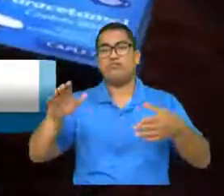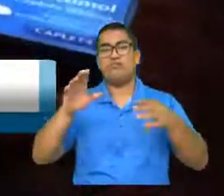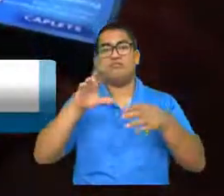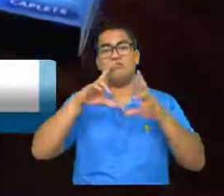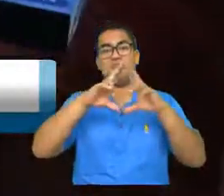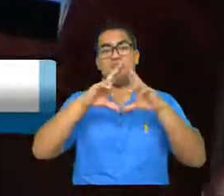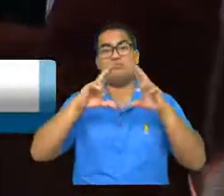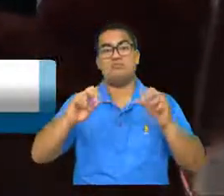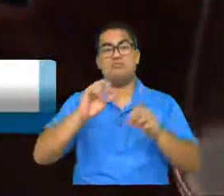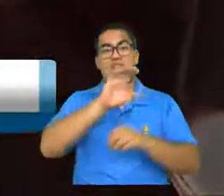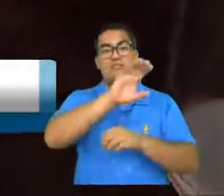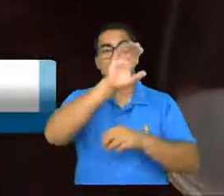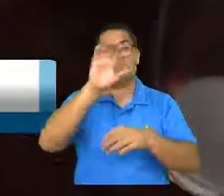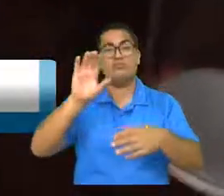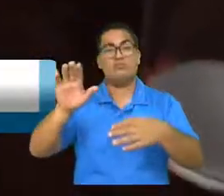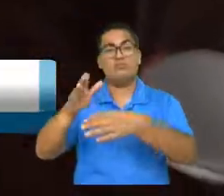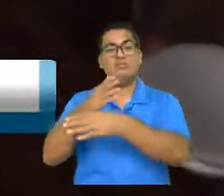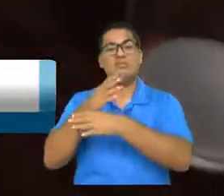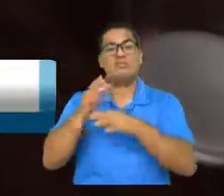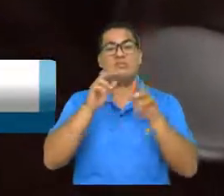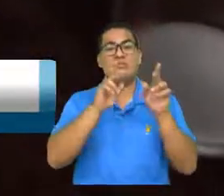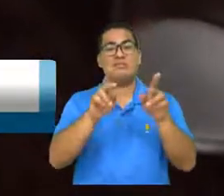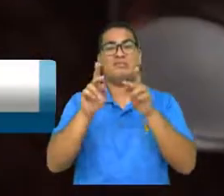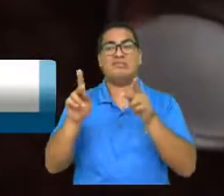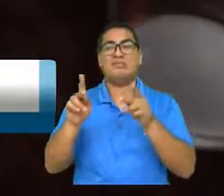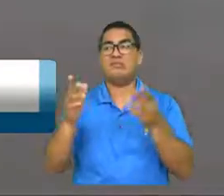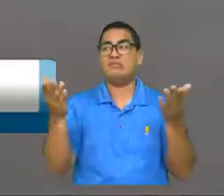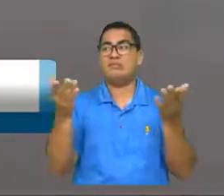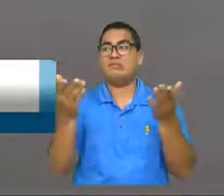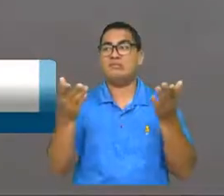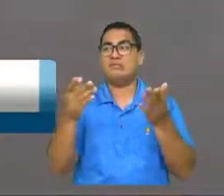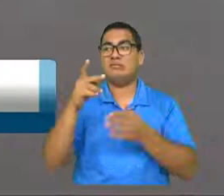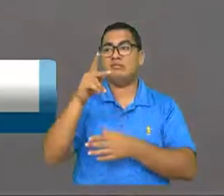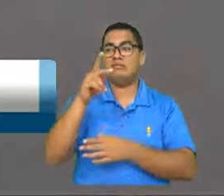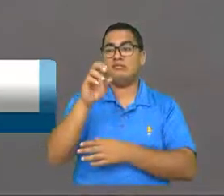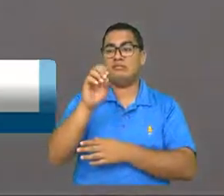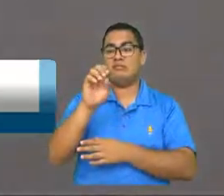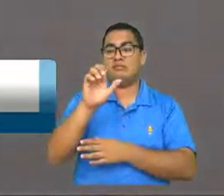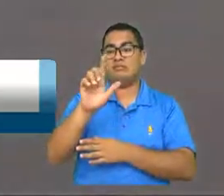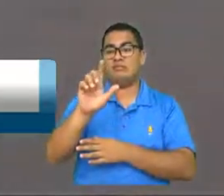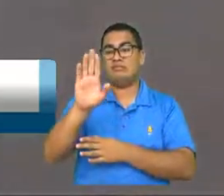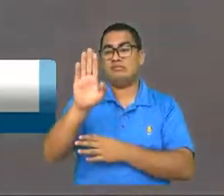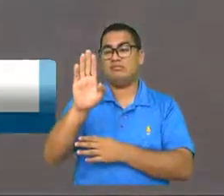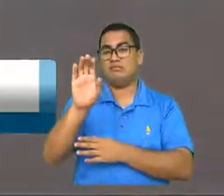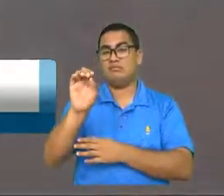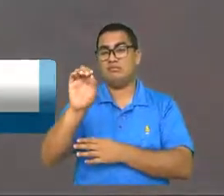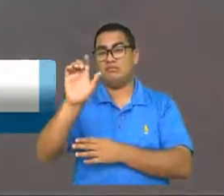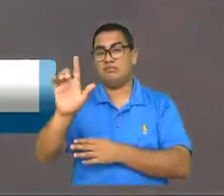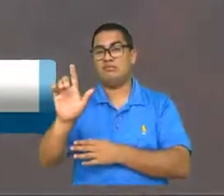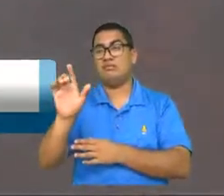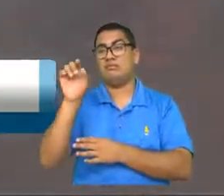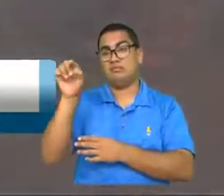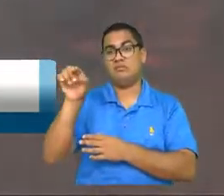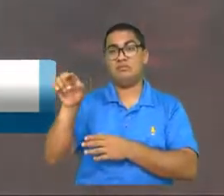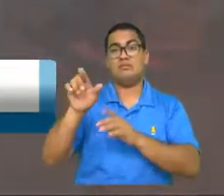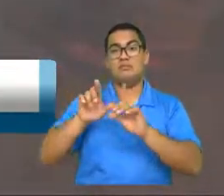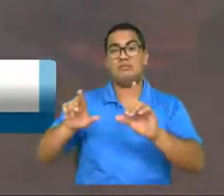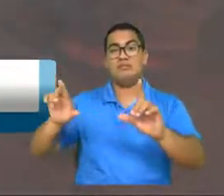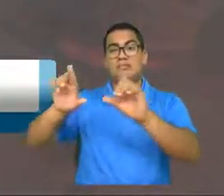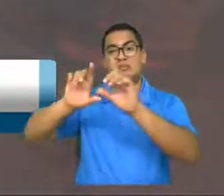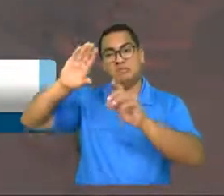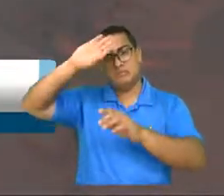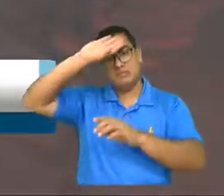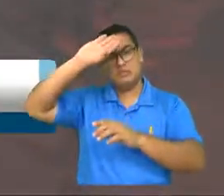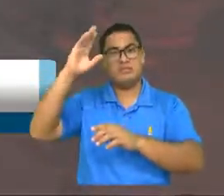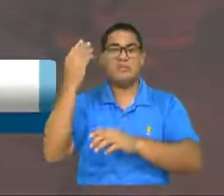país y la gente lo conoce como los COLVOL. COLVOL. Los COLVOL. Vamos donde el COLVOL porque yo tengo fiebre y me